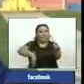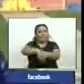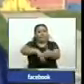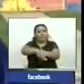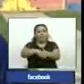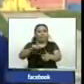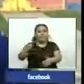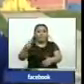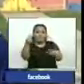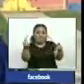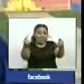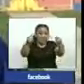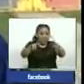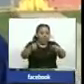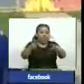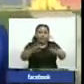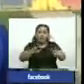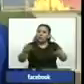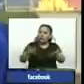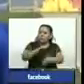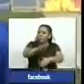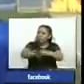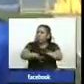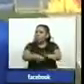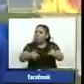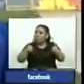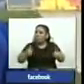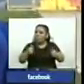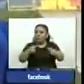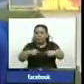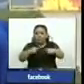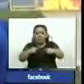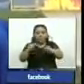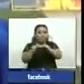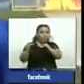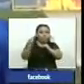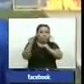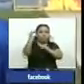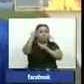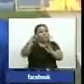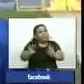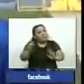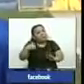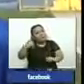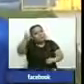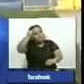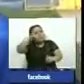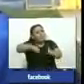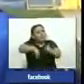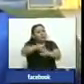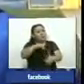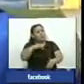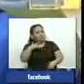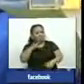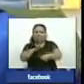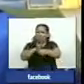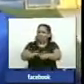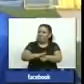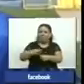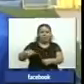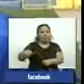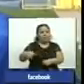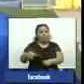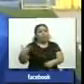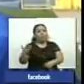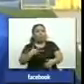primer partido que tú juegas, quiere hacer las cosas bien para seguir consolidándote. Entonces creo que en el fútbol siempre va a existir la presión. Entonces nosotros tenemos